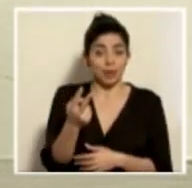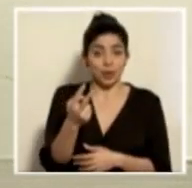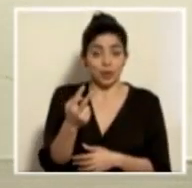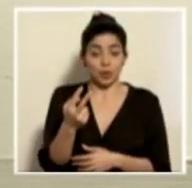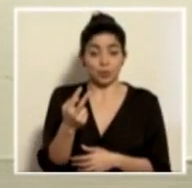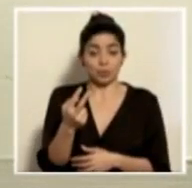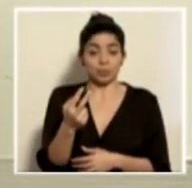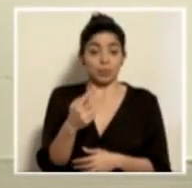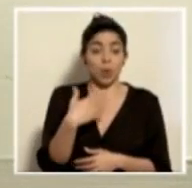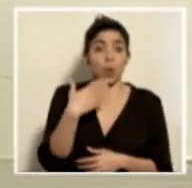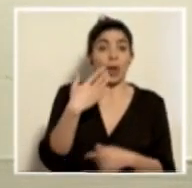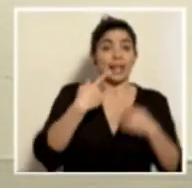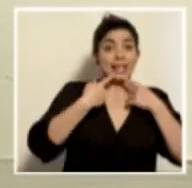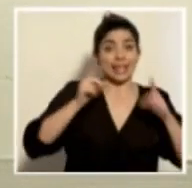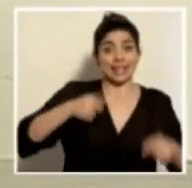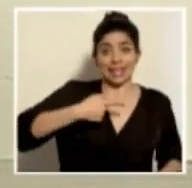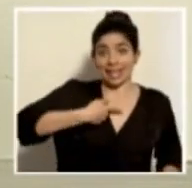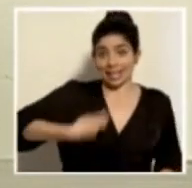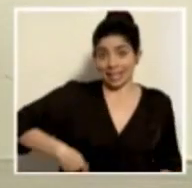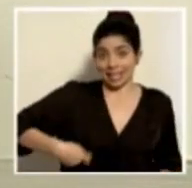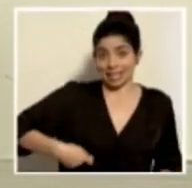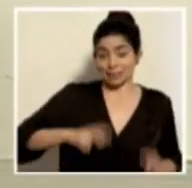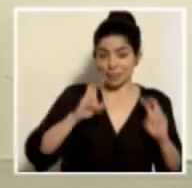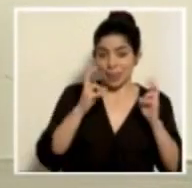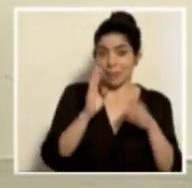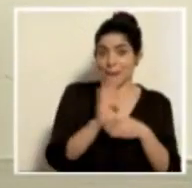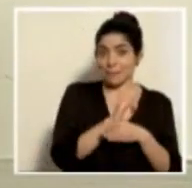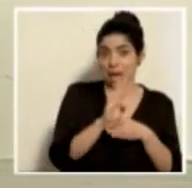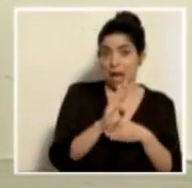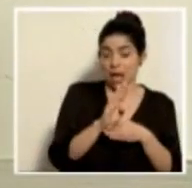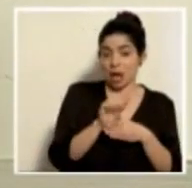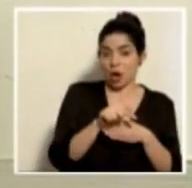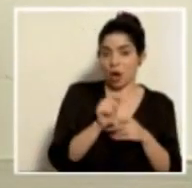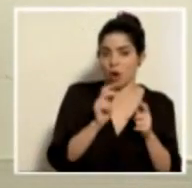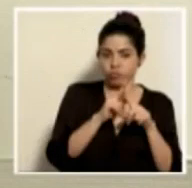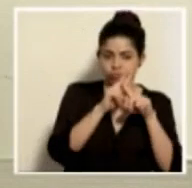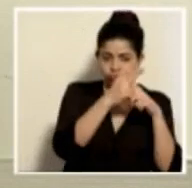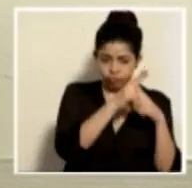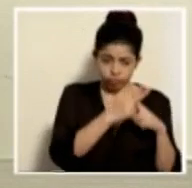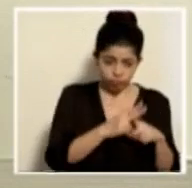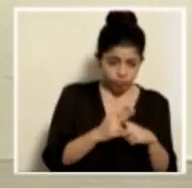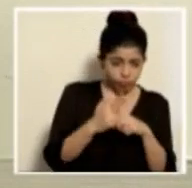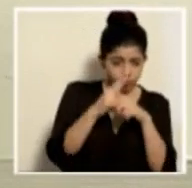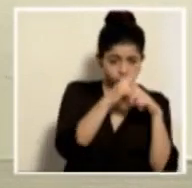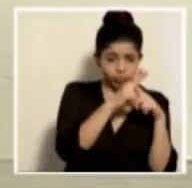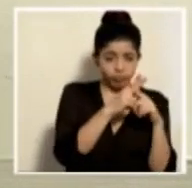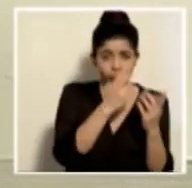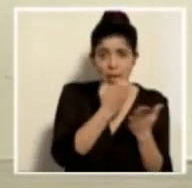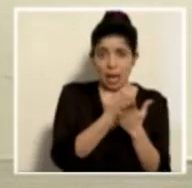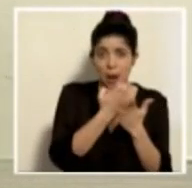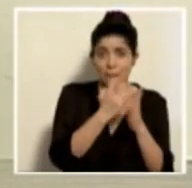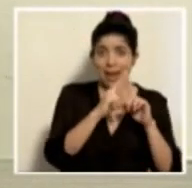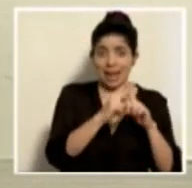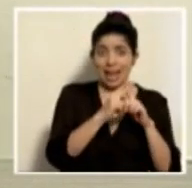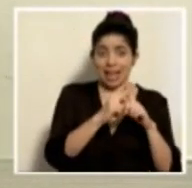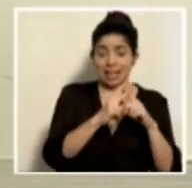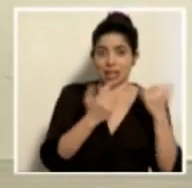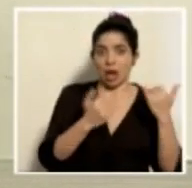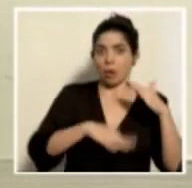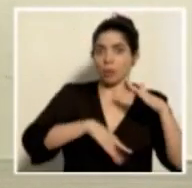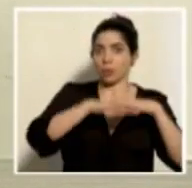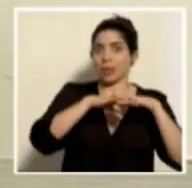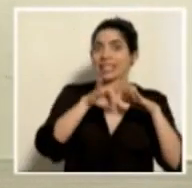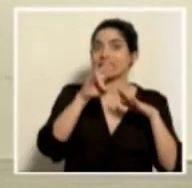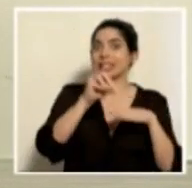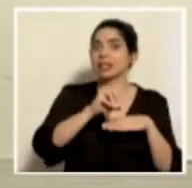a partir de la directriz, por ejemplo, en el tema bancario, ya las readecuaciones de créditos llegan al 70% de